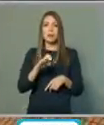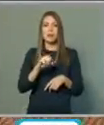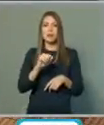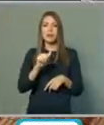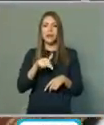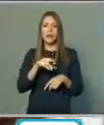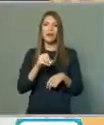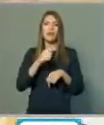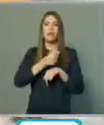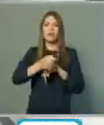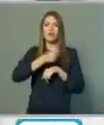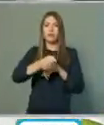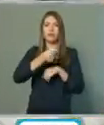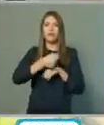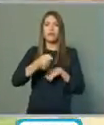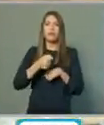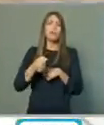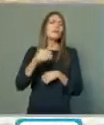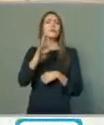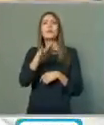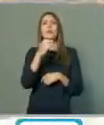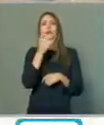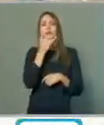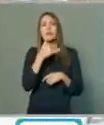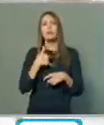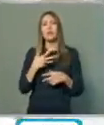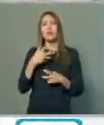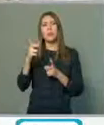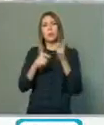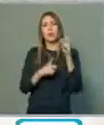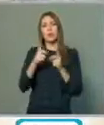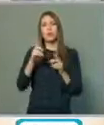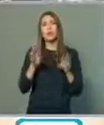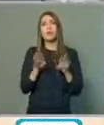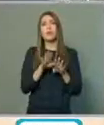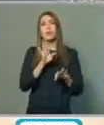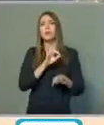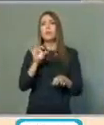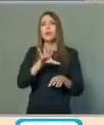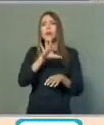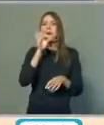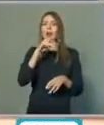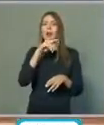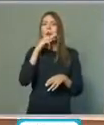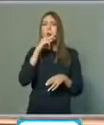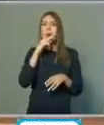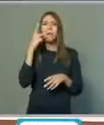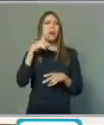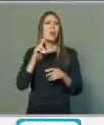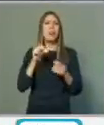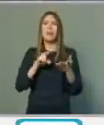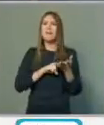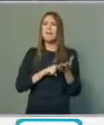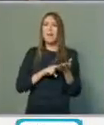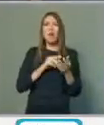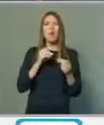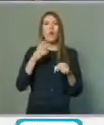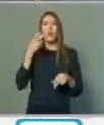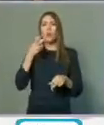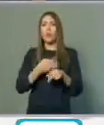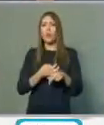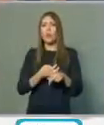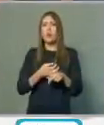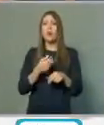el aguacate que no nos salga ni verde ni muy maduro y que tenga la consistencia que necesitamos? Pues hay dos opciones. Una es